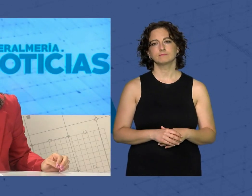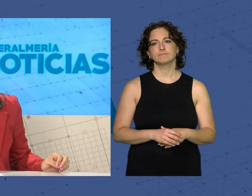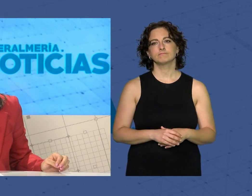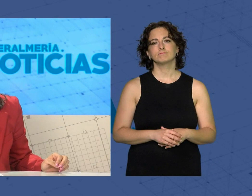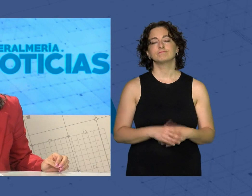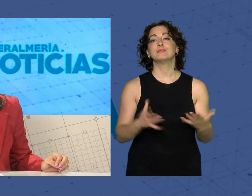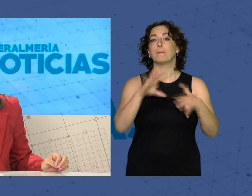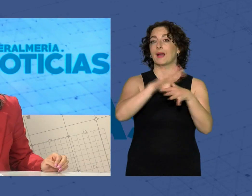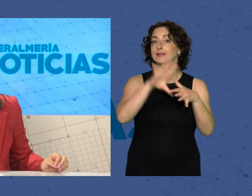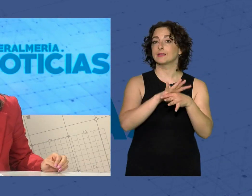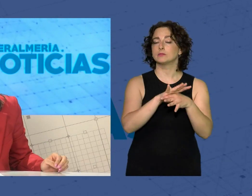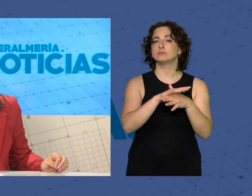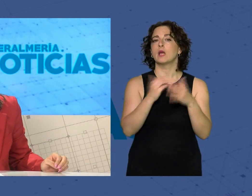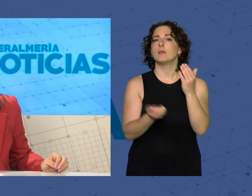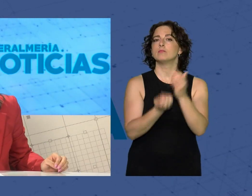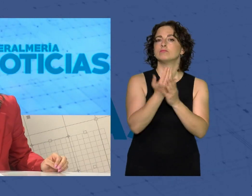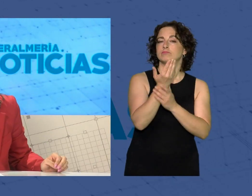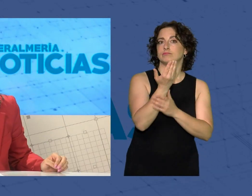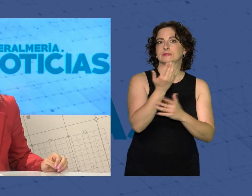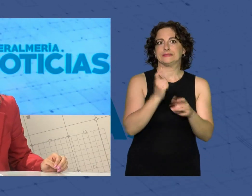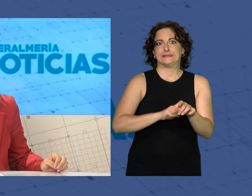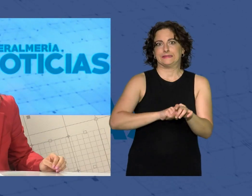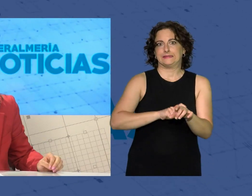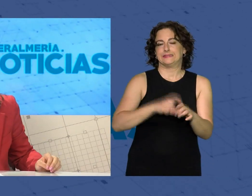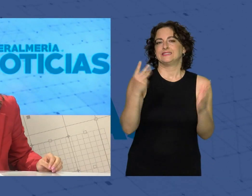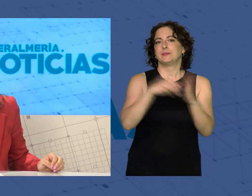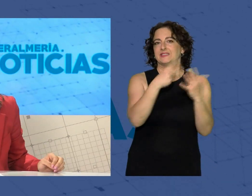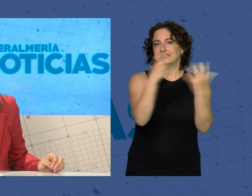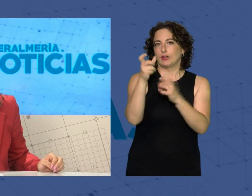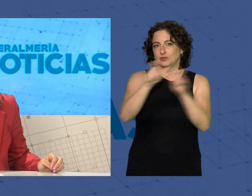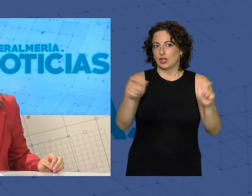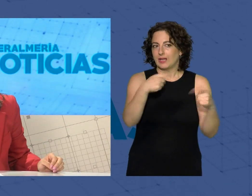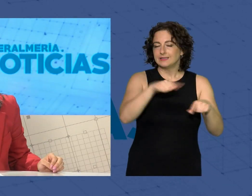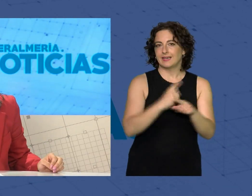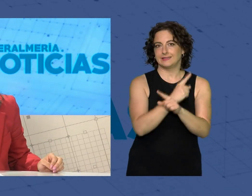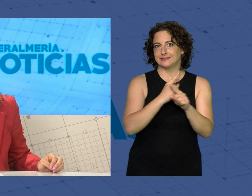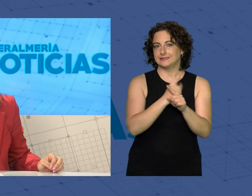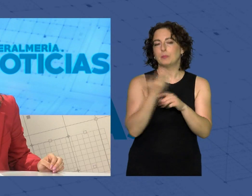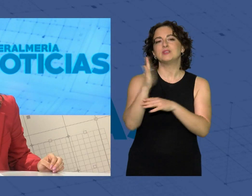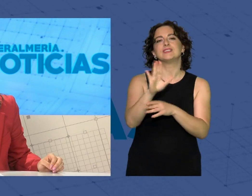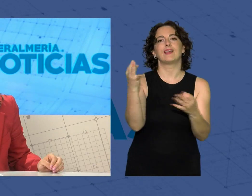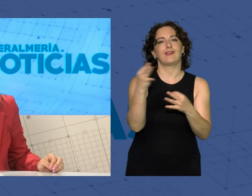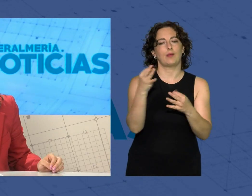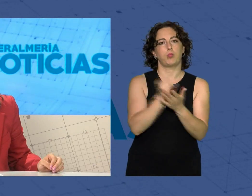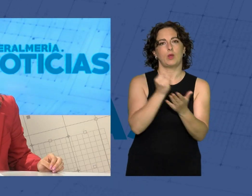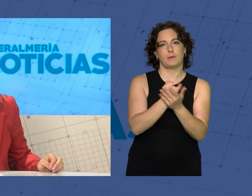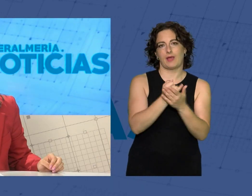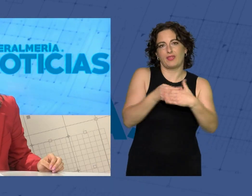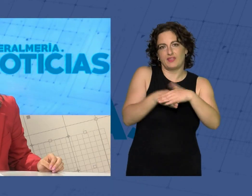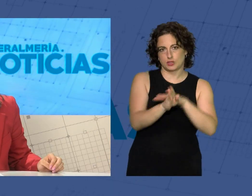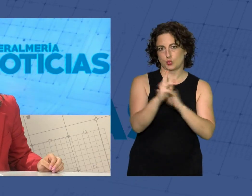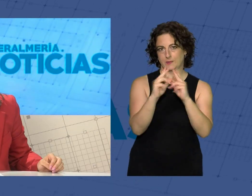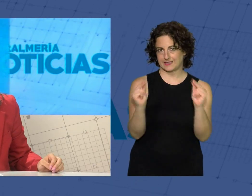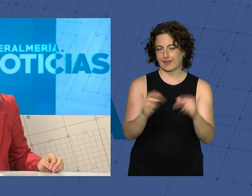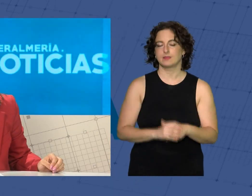El martes amanecía con muchos nervios para los 3.700 estudiantes que se presentaban a las pruebas de acceso a la